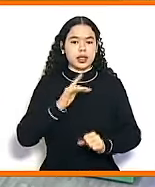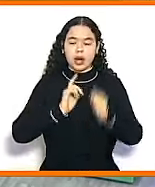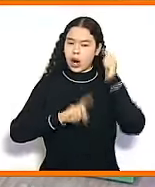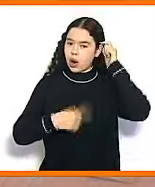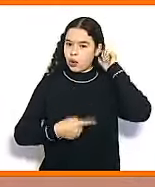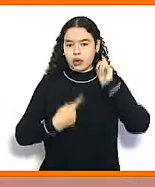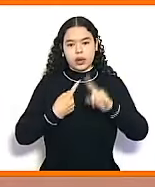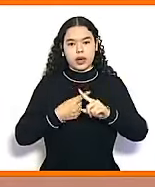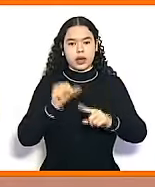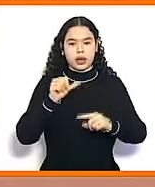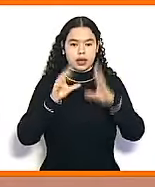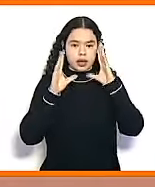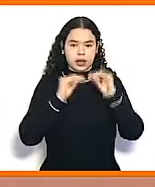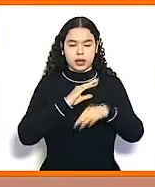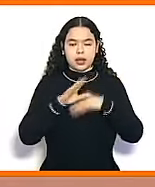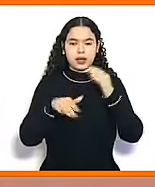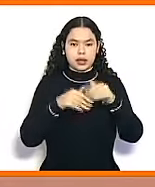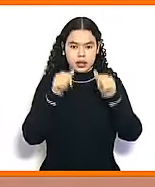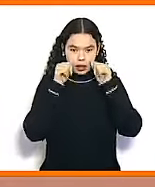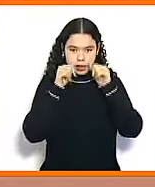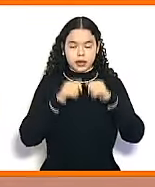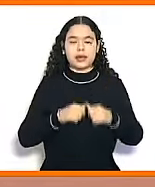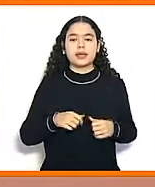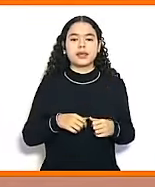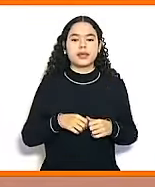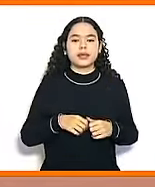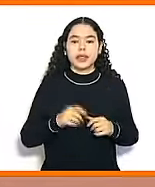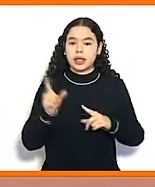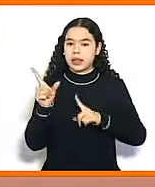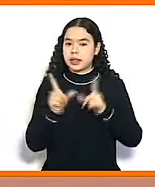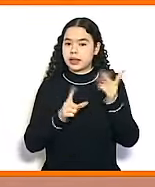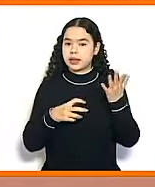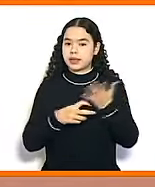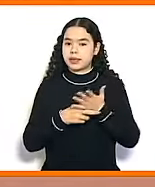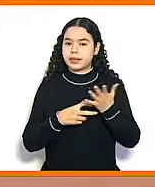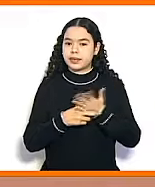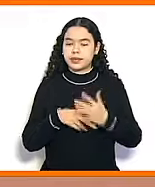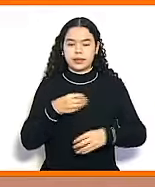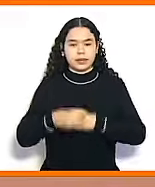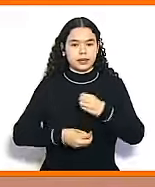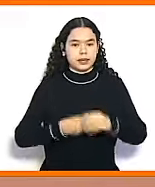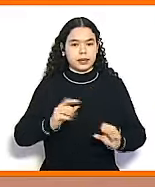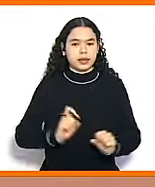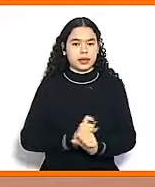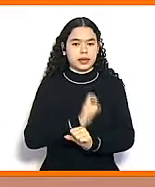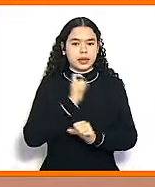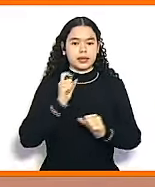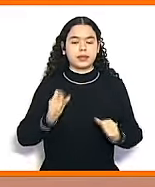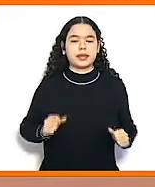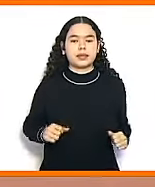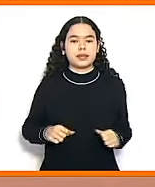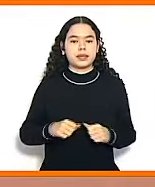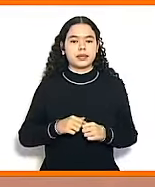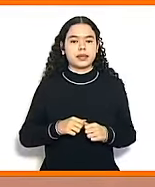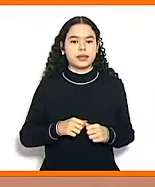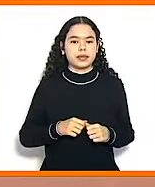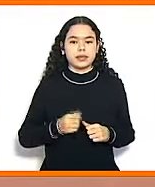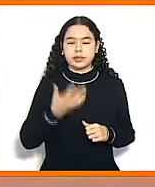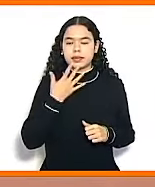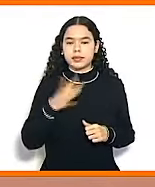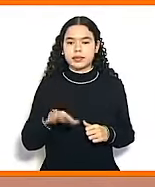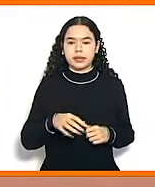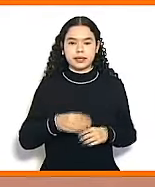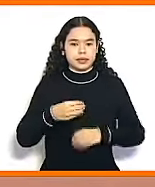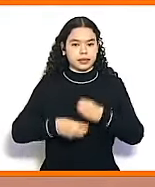en esta noche atentos y con boleto en mano porque esa esfera favorita es suerte tu